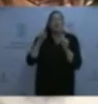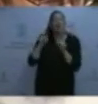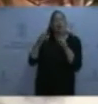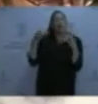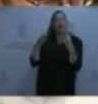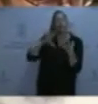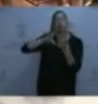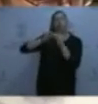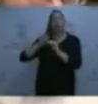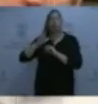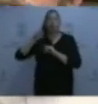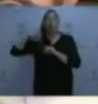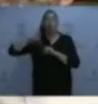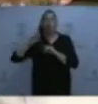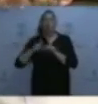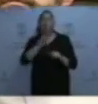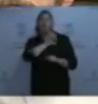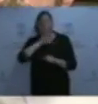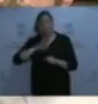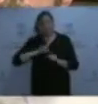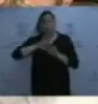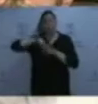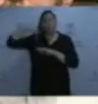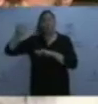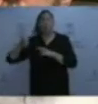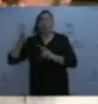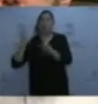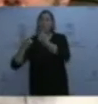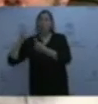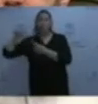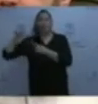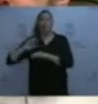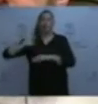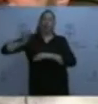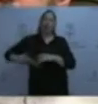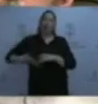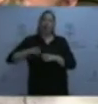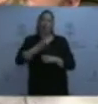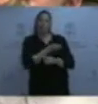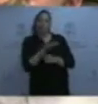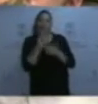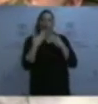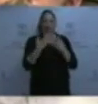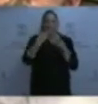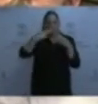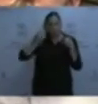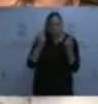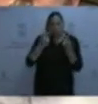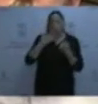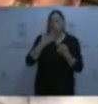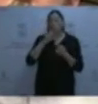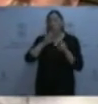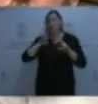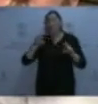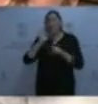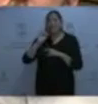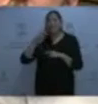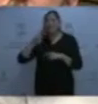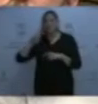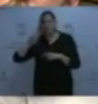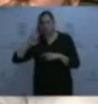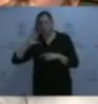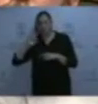LOMCE. Externalizar, privatizar y llenar los bolsillos de algunos a costa de todos. Por ejemplo, la empresa Servinform cobrará más de 300.000 euros